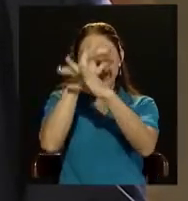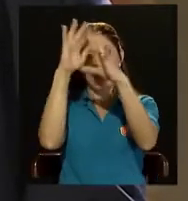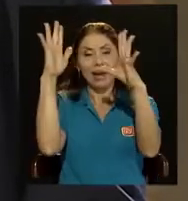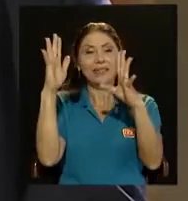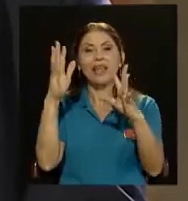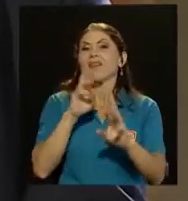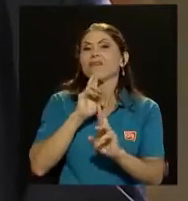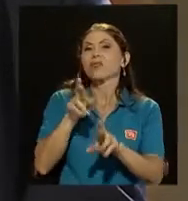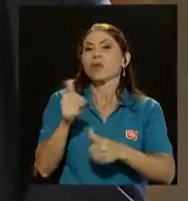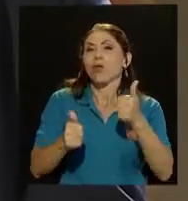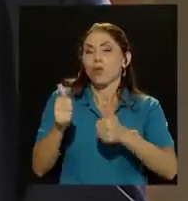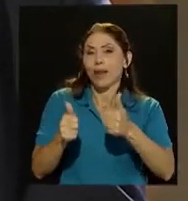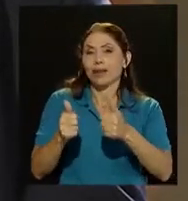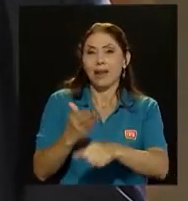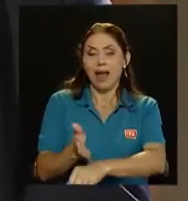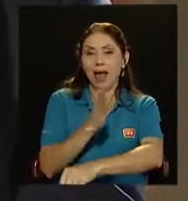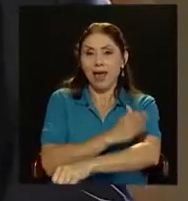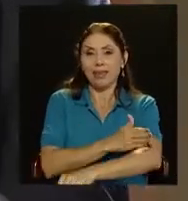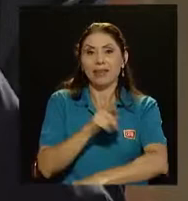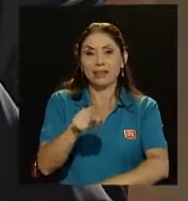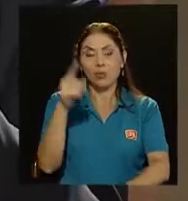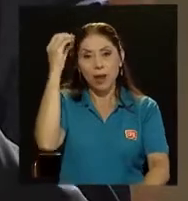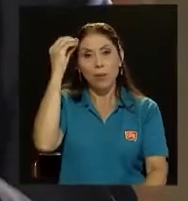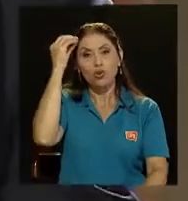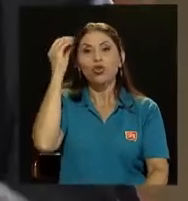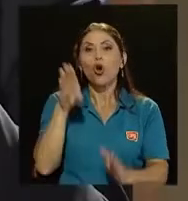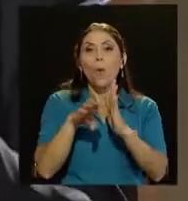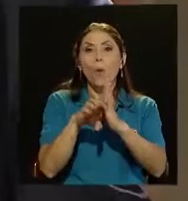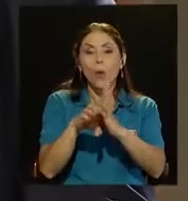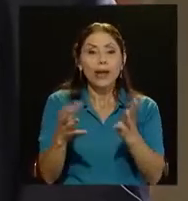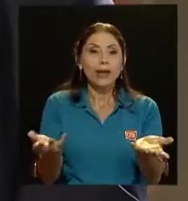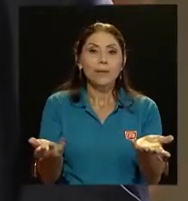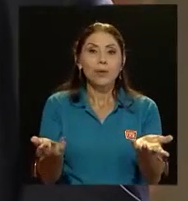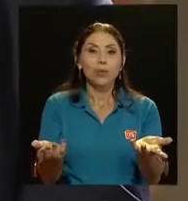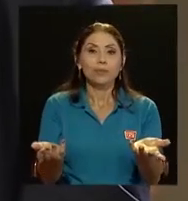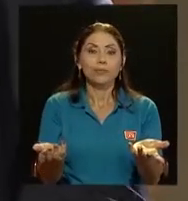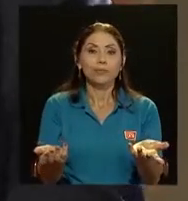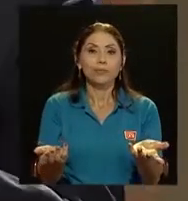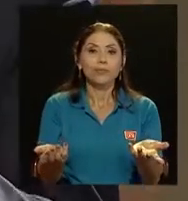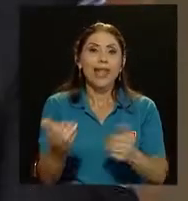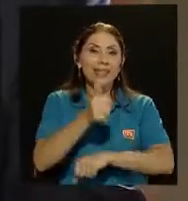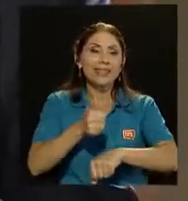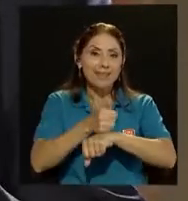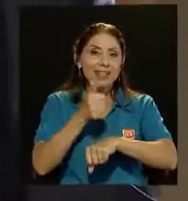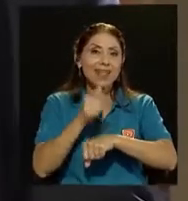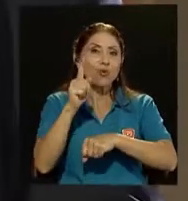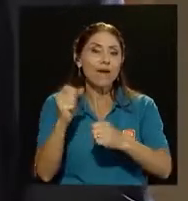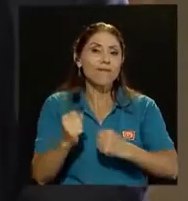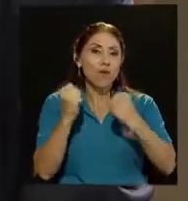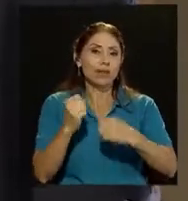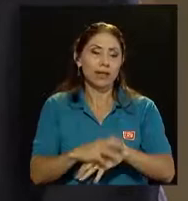una posición que sería como la de establecer una fortaleza más allá de que no se